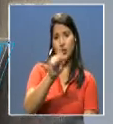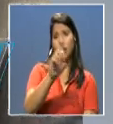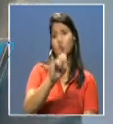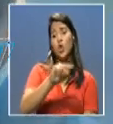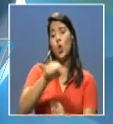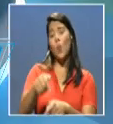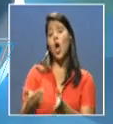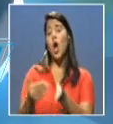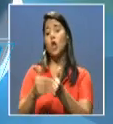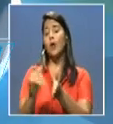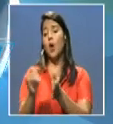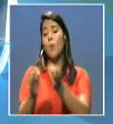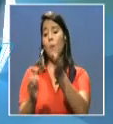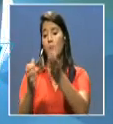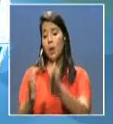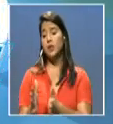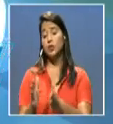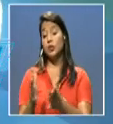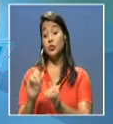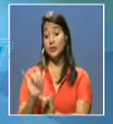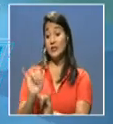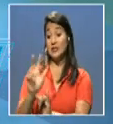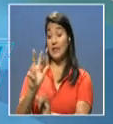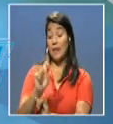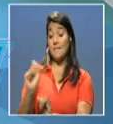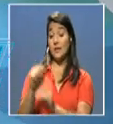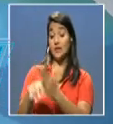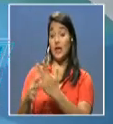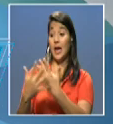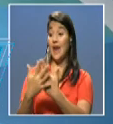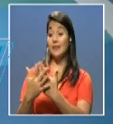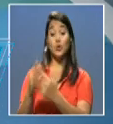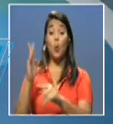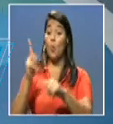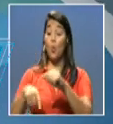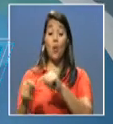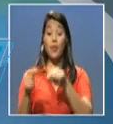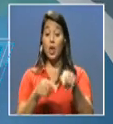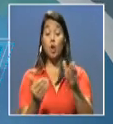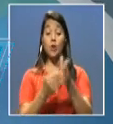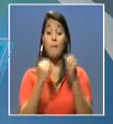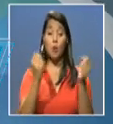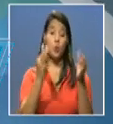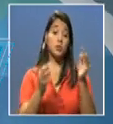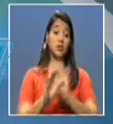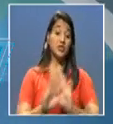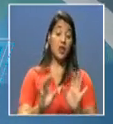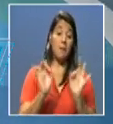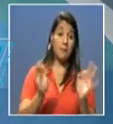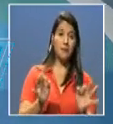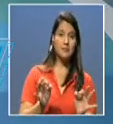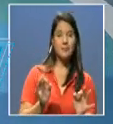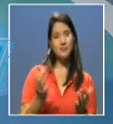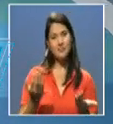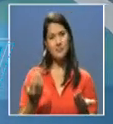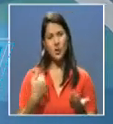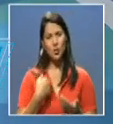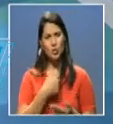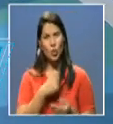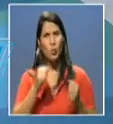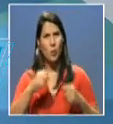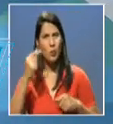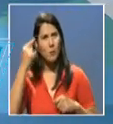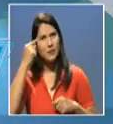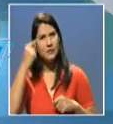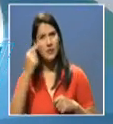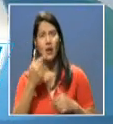regrese después de que se le cumplan los 3 meses de suspensión temporal. Uno podría decir, bueno, yo quedo muy